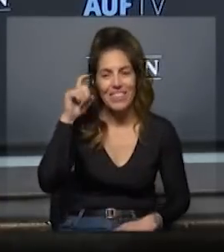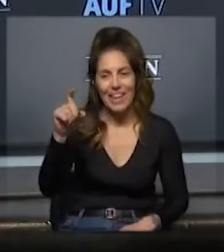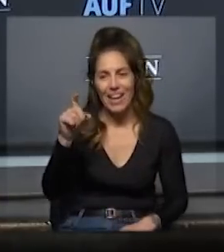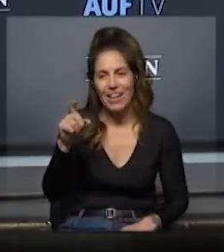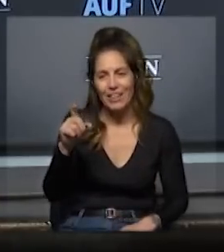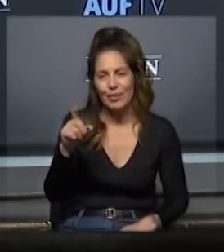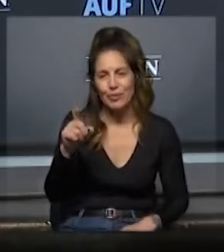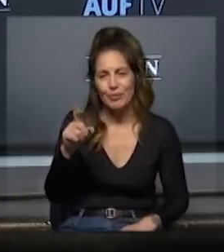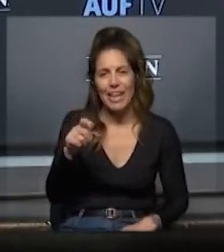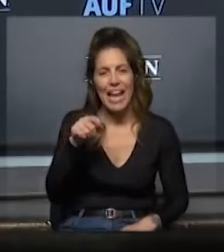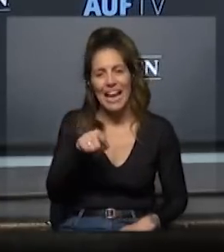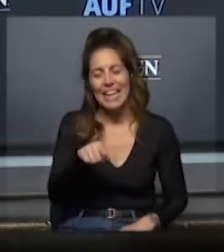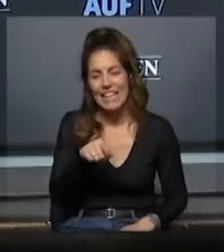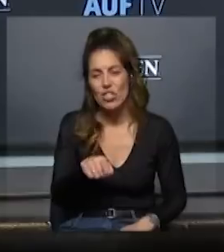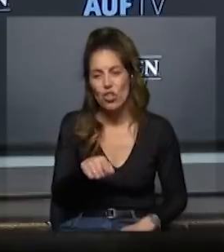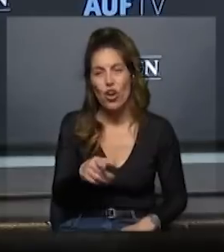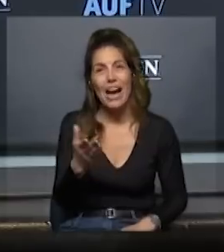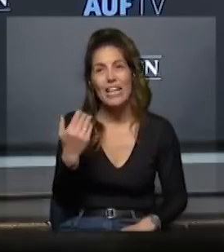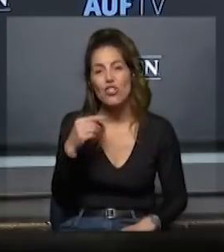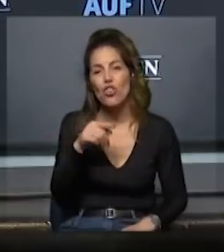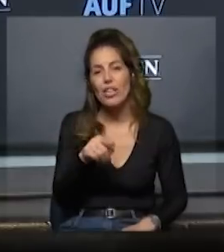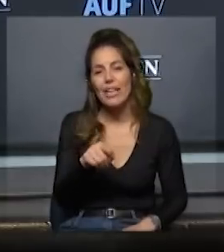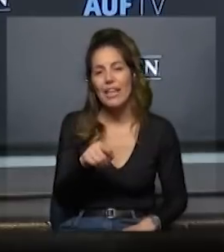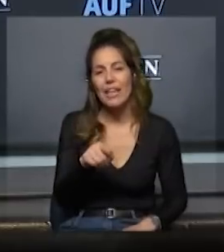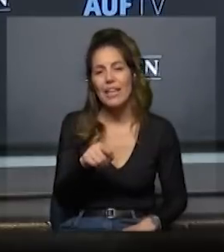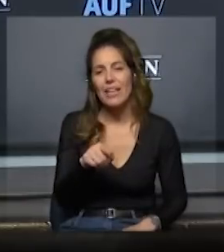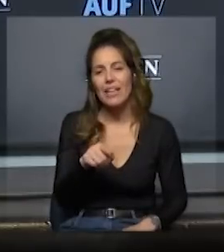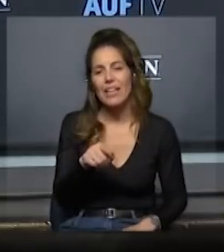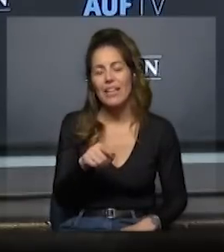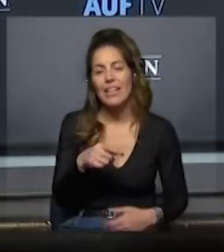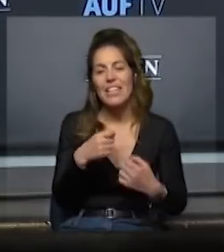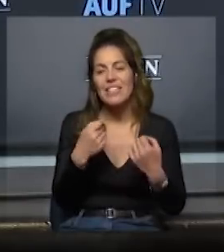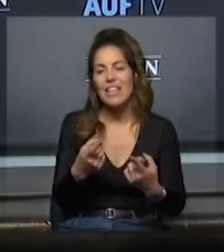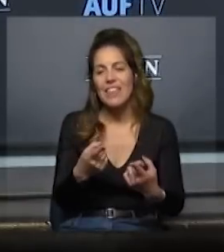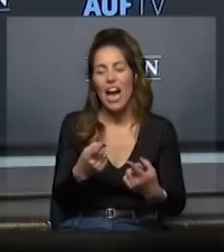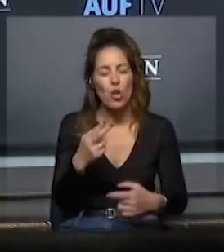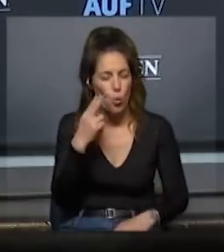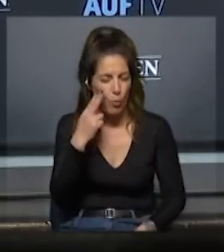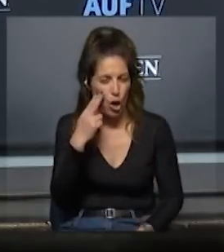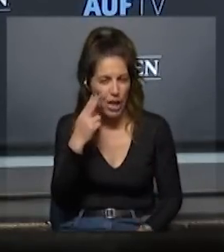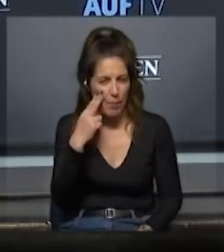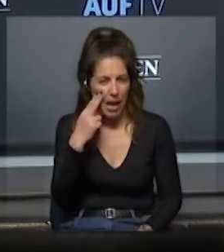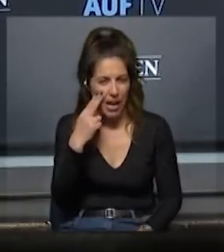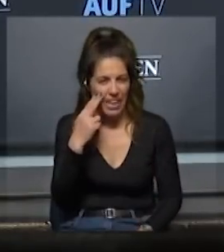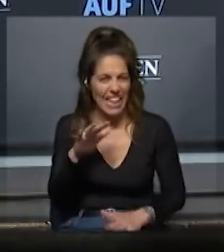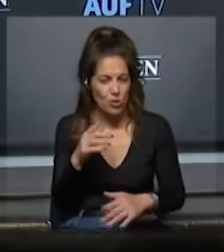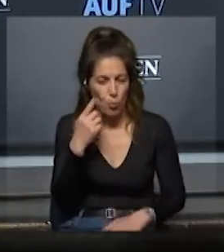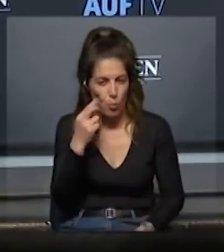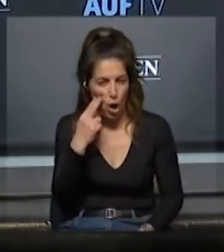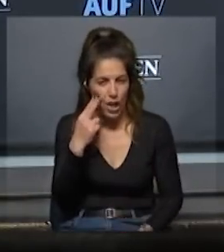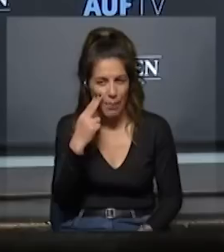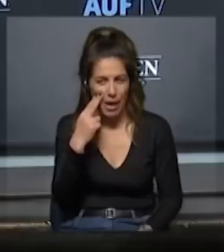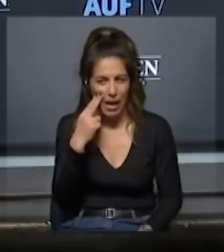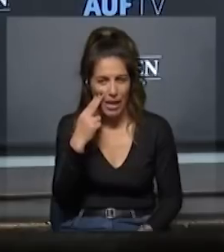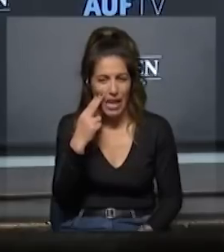de que aquello que que se constituye en un problema eh